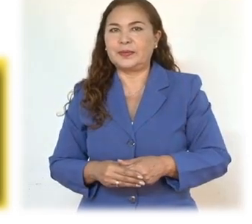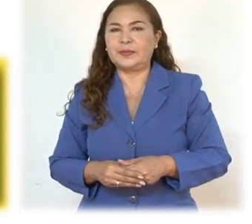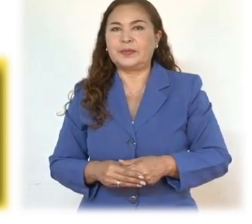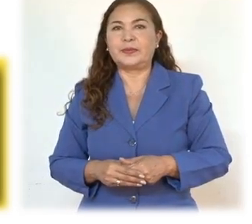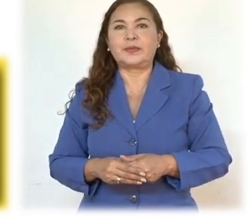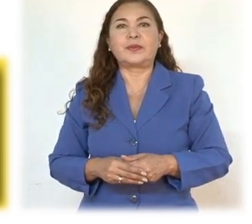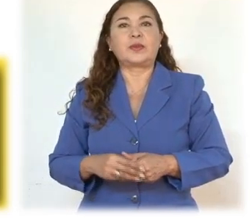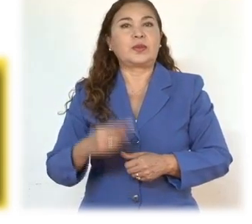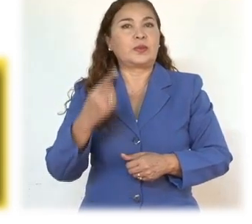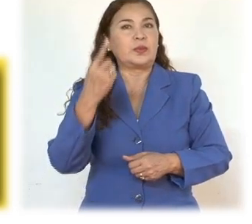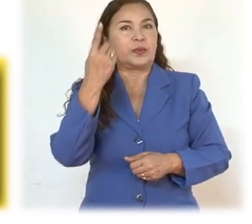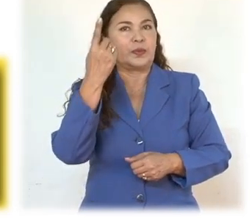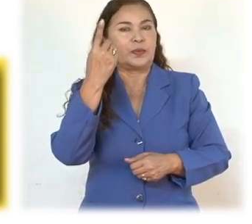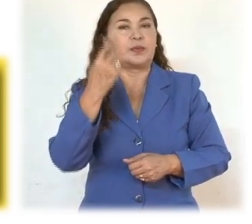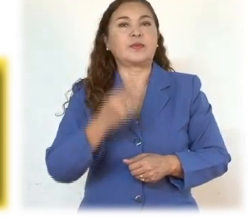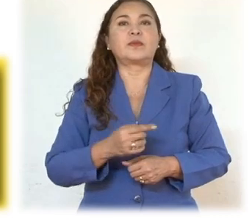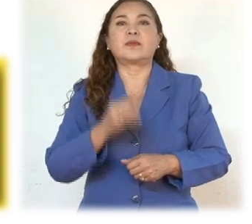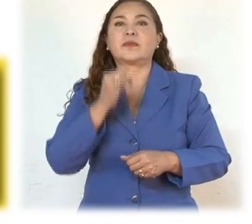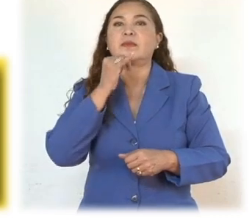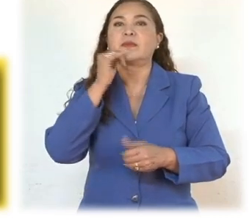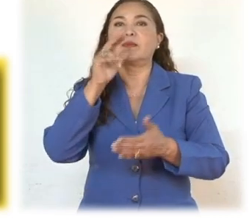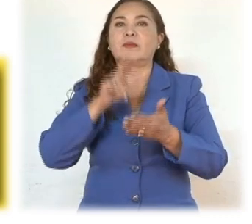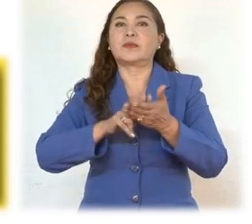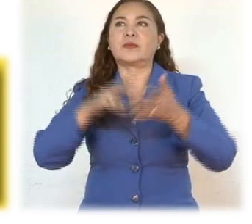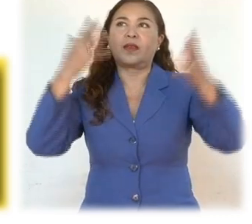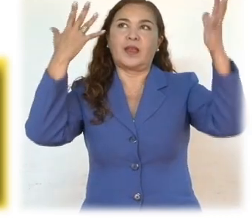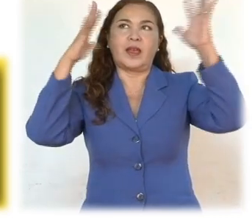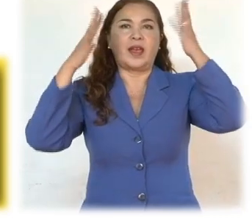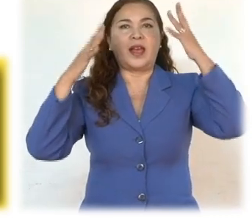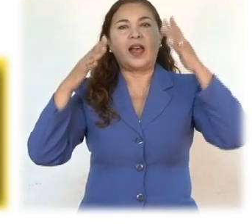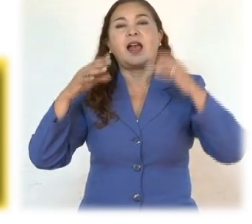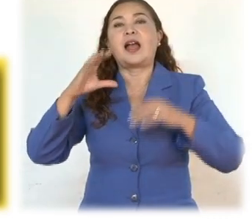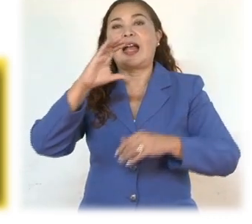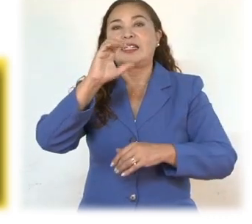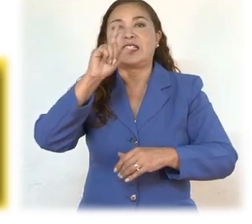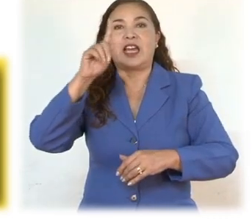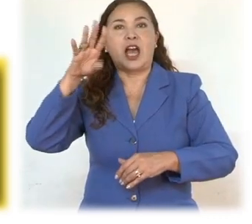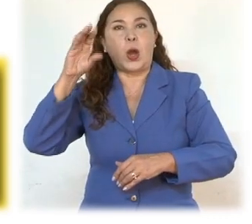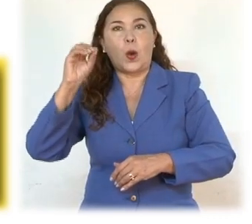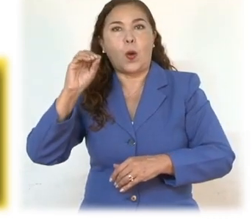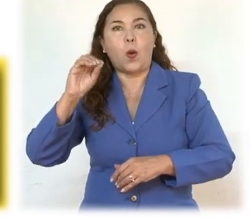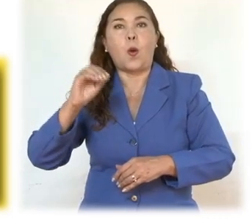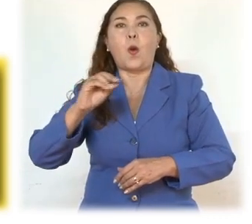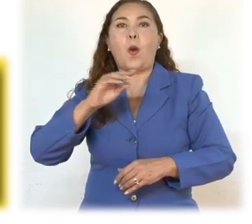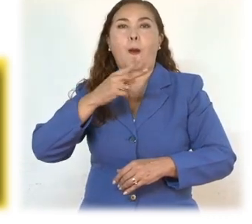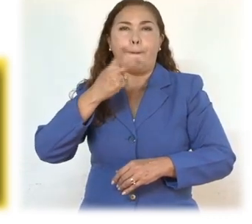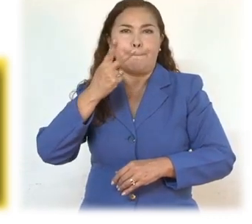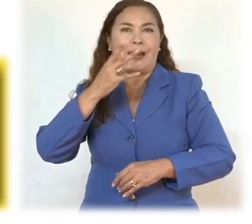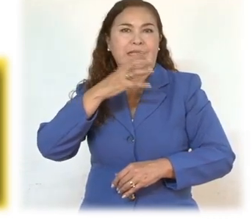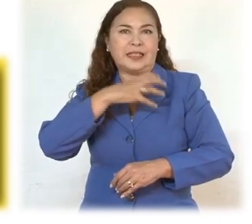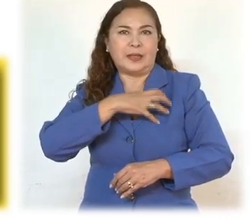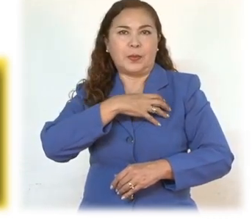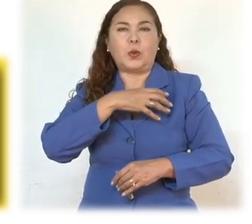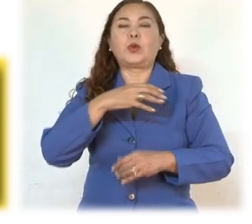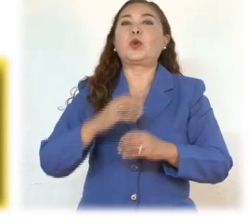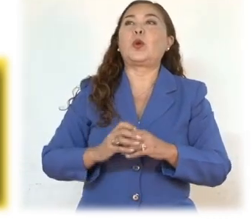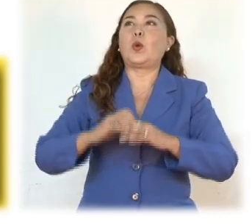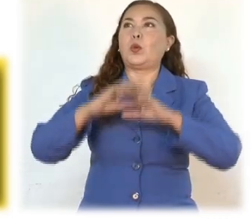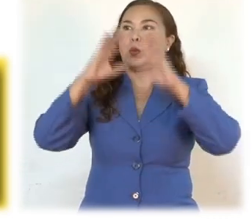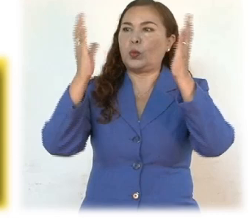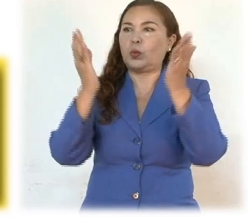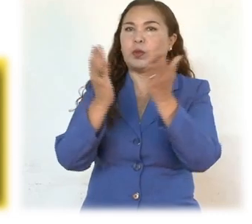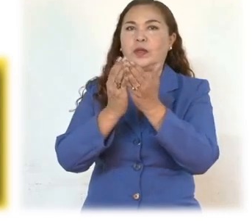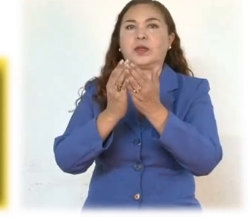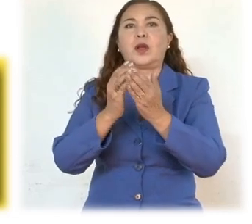navideñas día 1 declaración de los carnavales del callao como patrimonio inmaterial de la